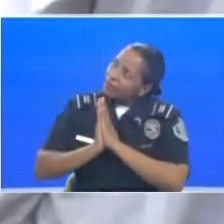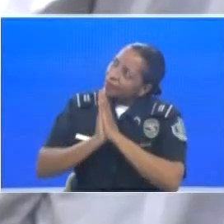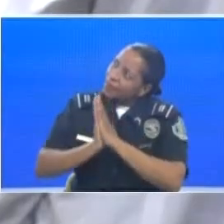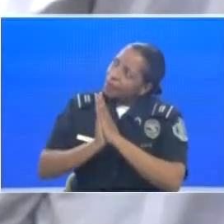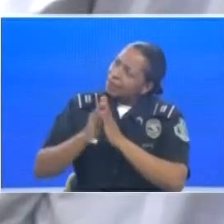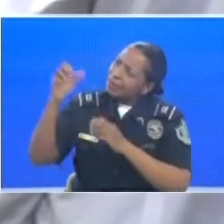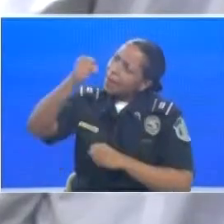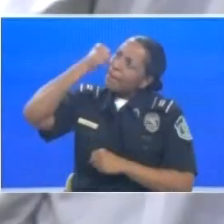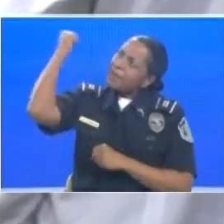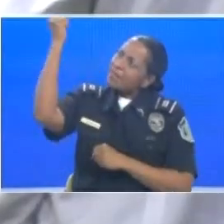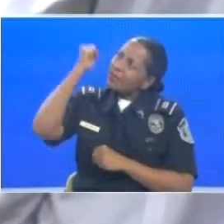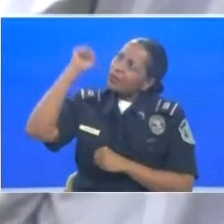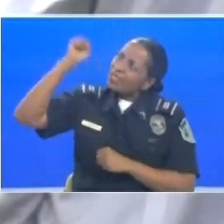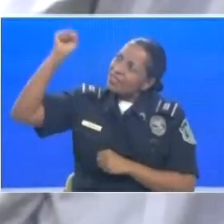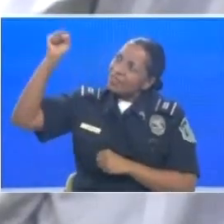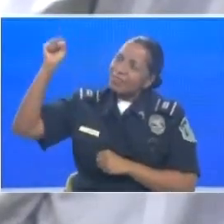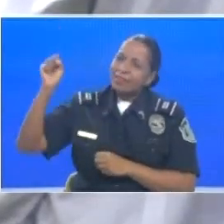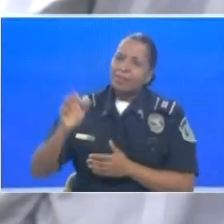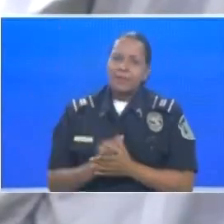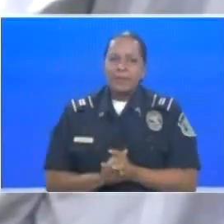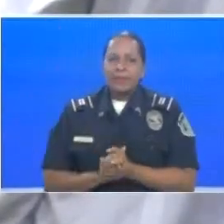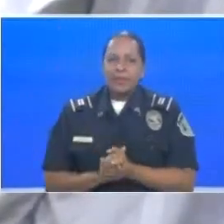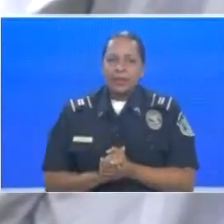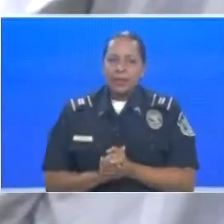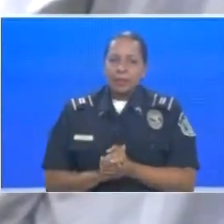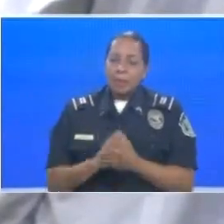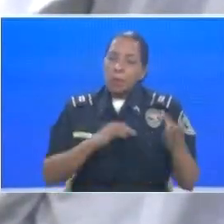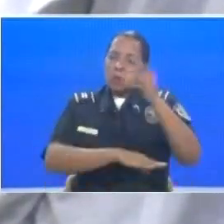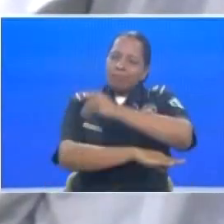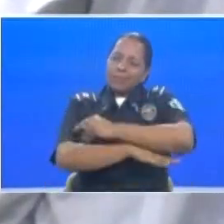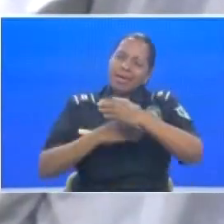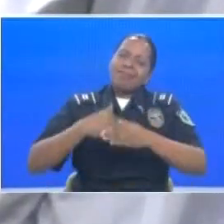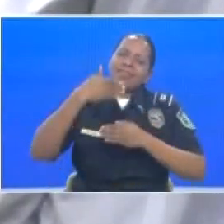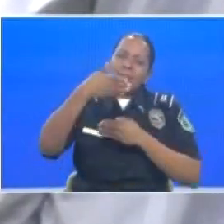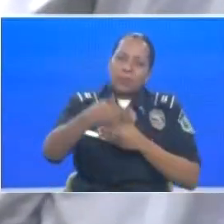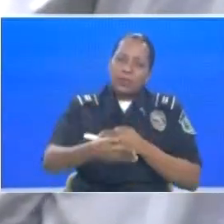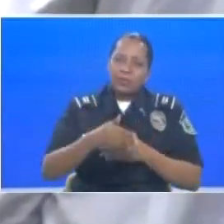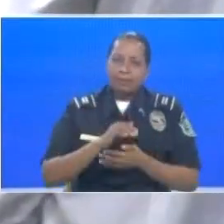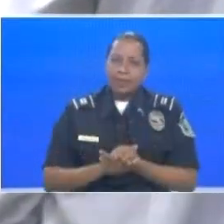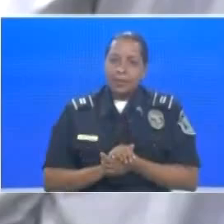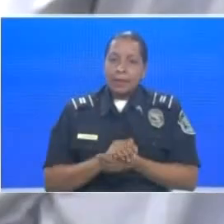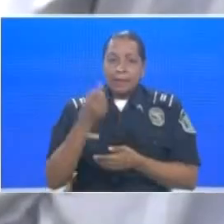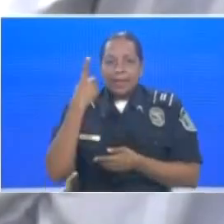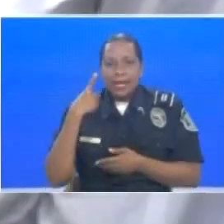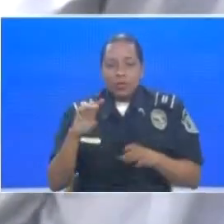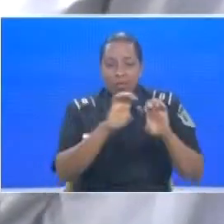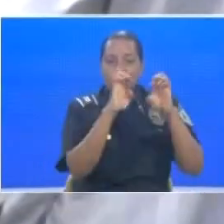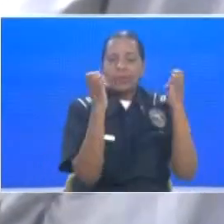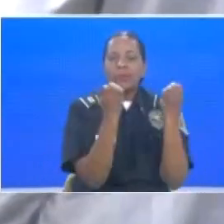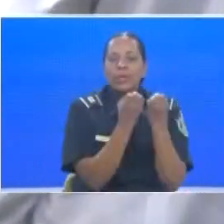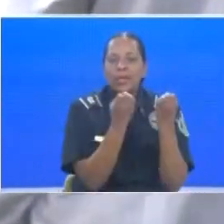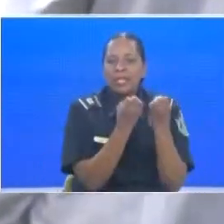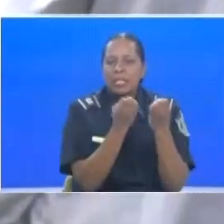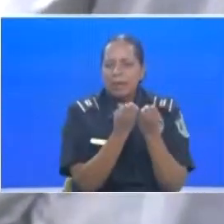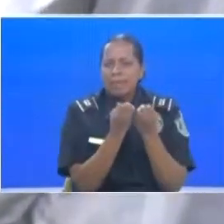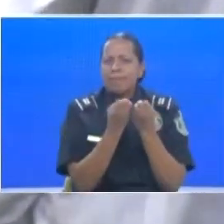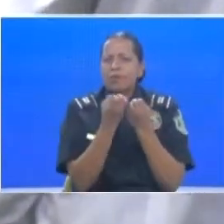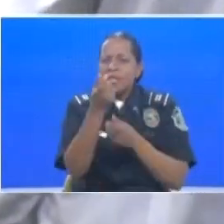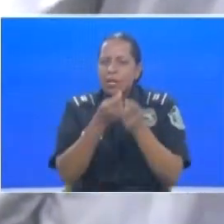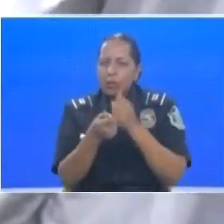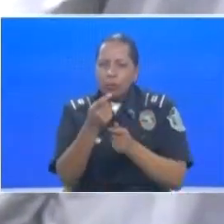salir victoriosos. Entonces va a haber un día después. Y para eso hay un equipo de